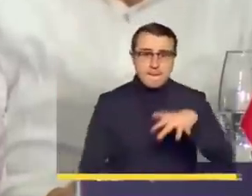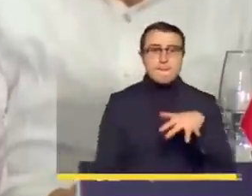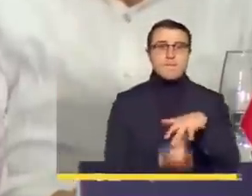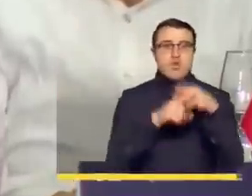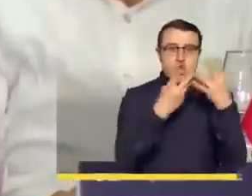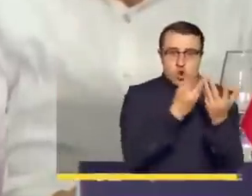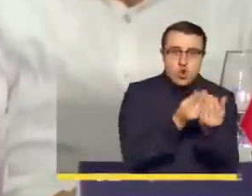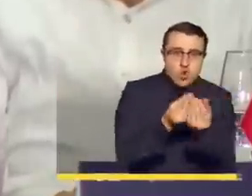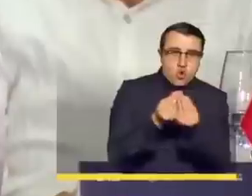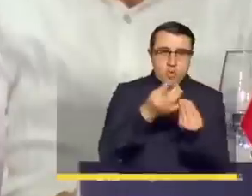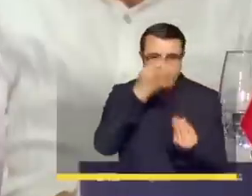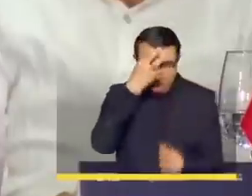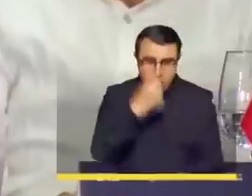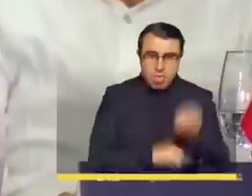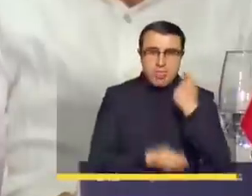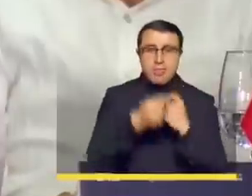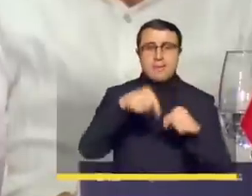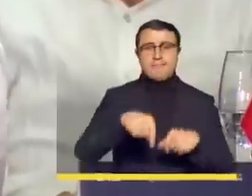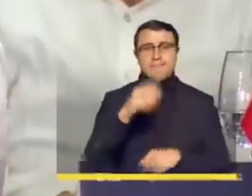colombiana.